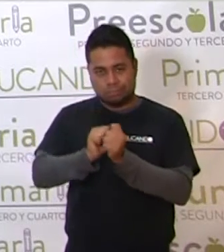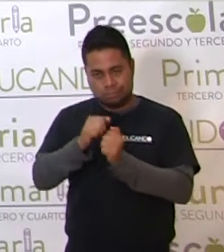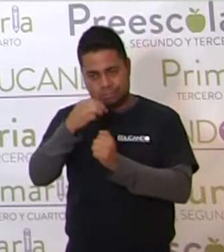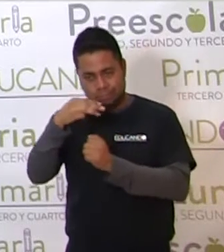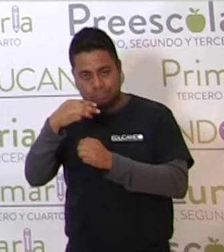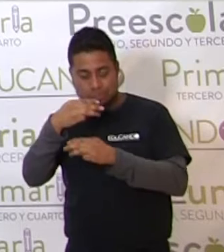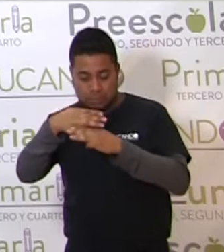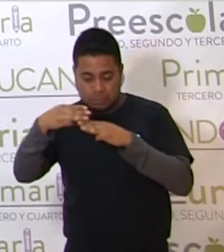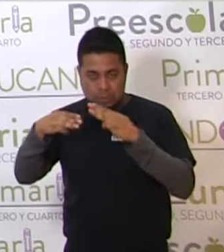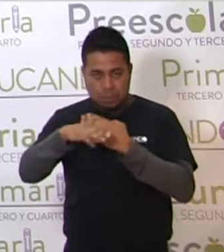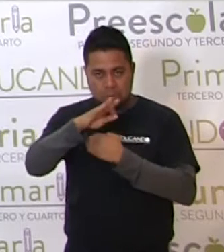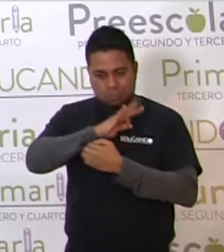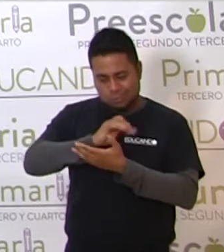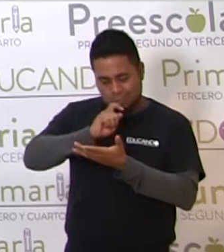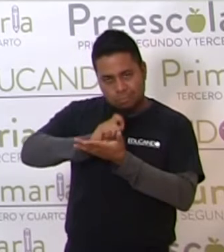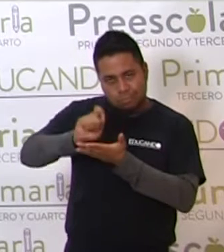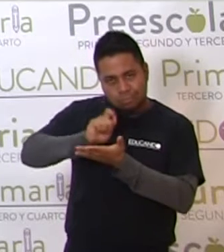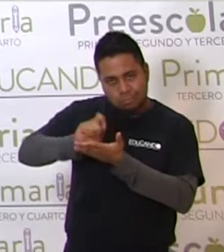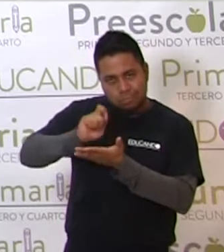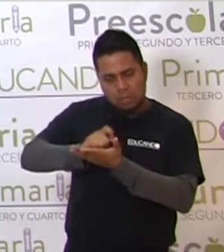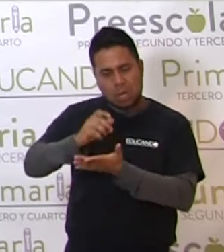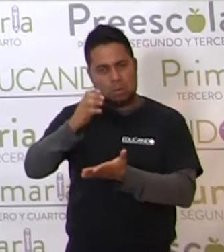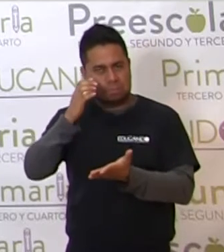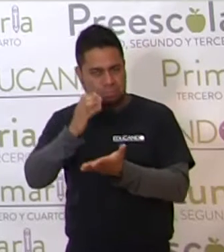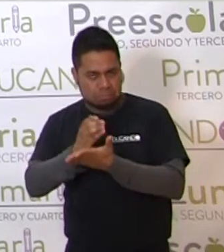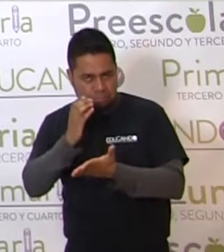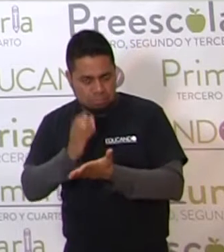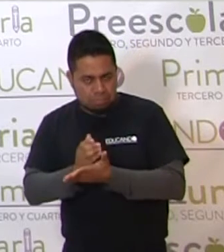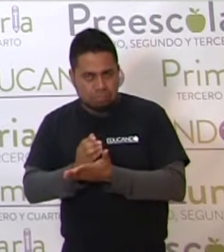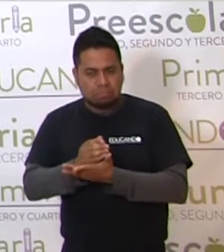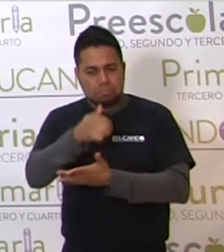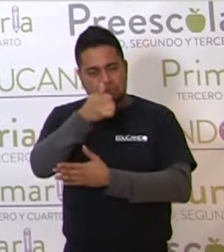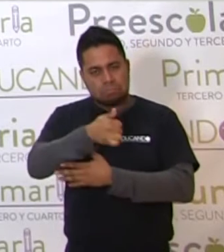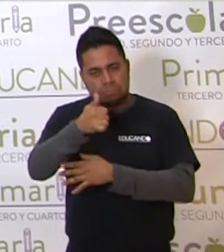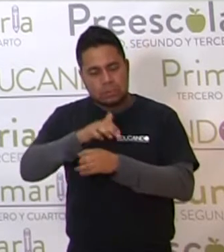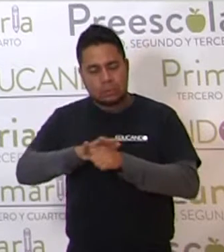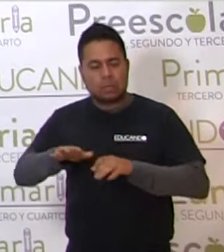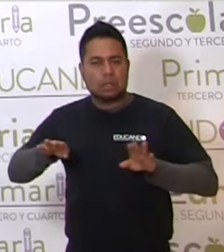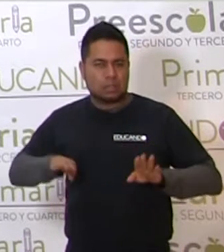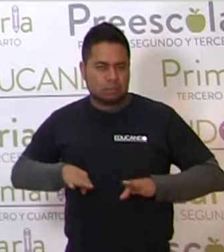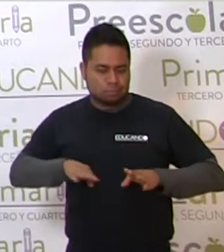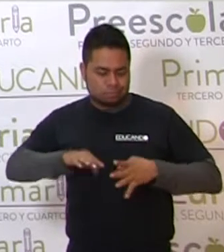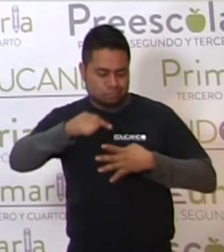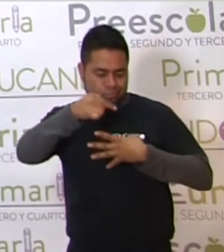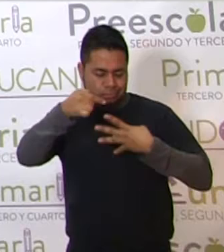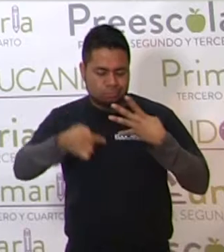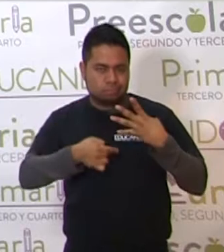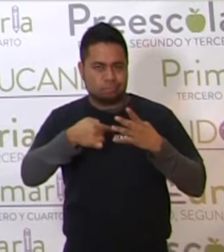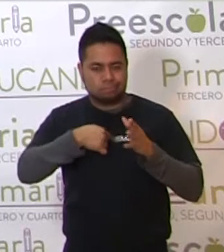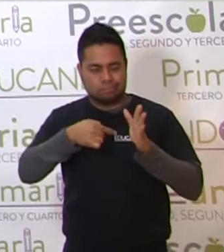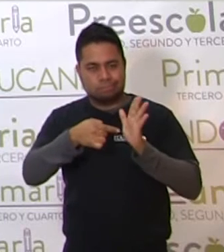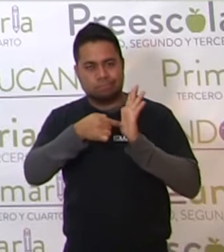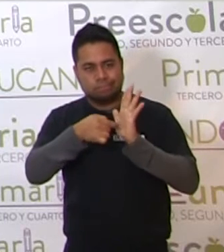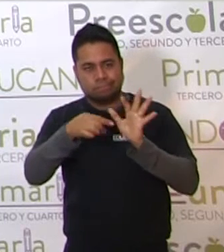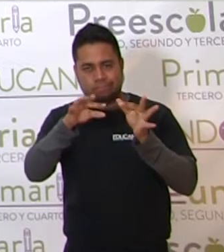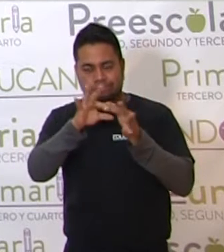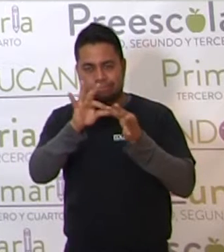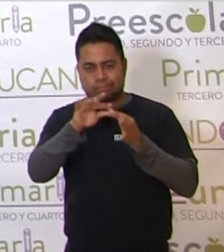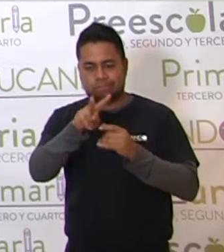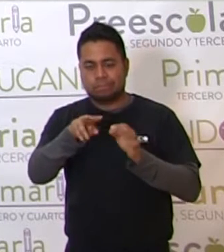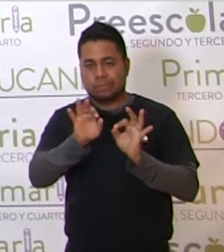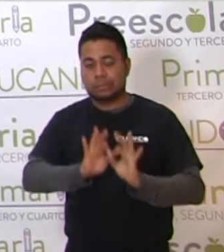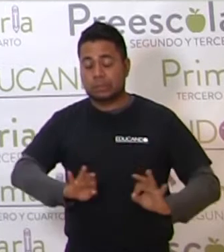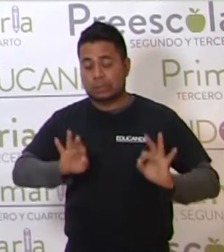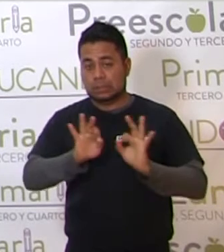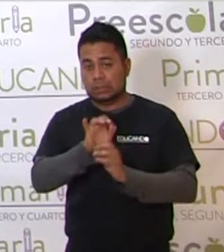tienes ahí puedas ir anotando en tu libreta cada una de las características que vamos a estar trabajando importante